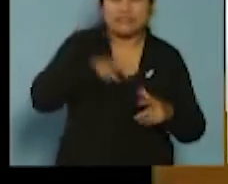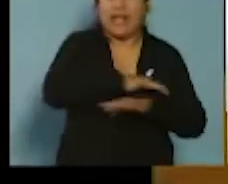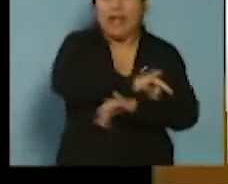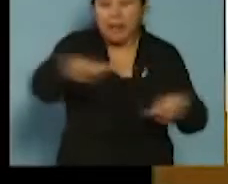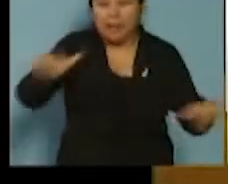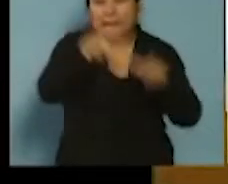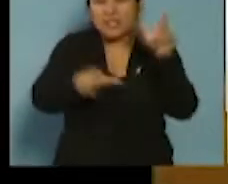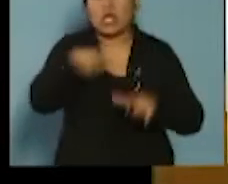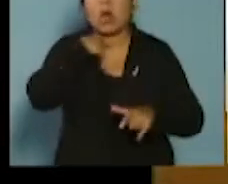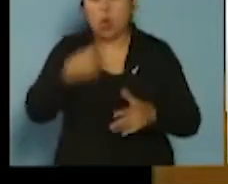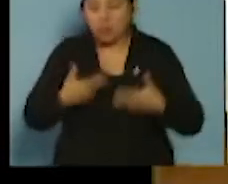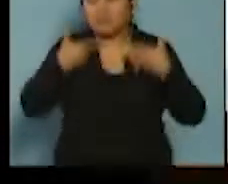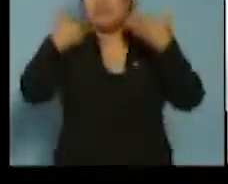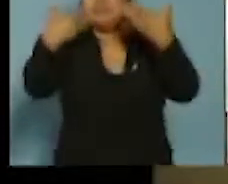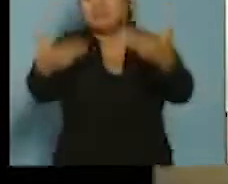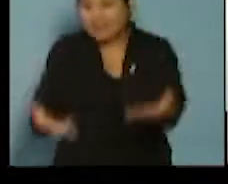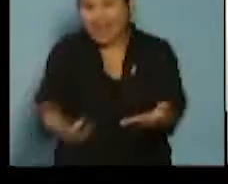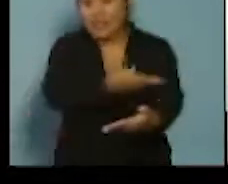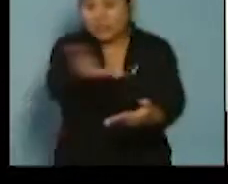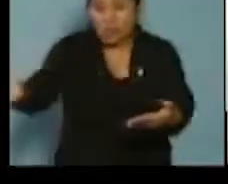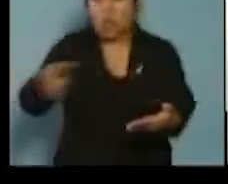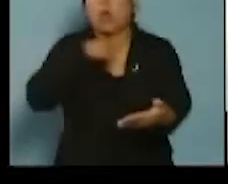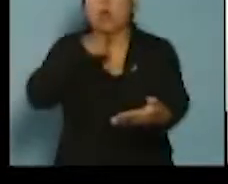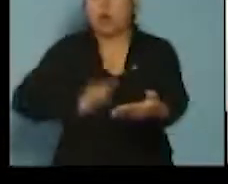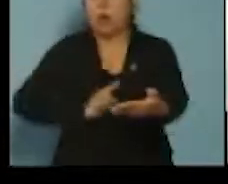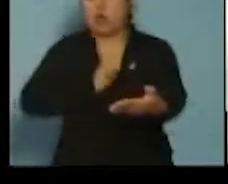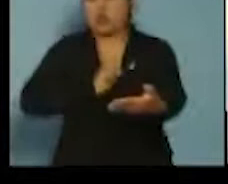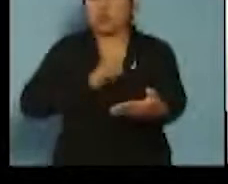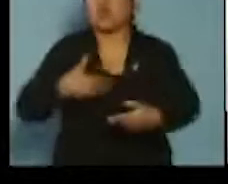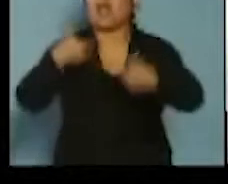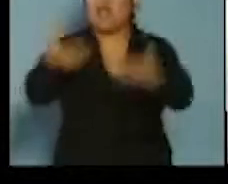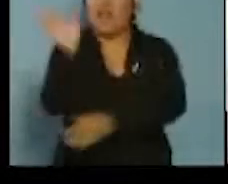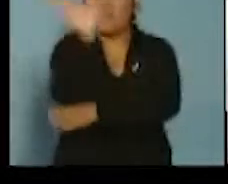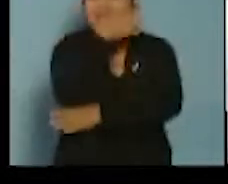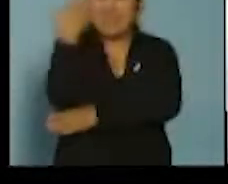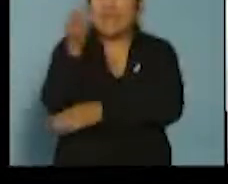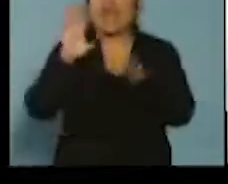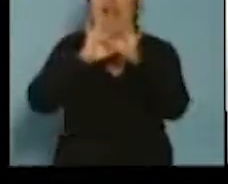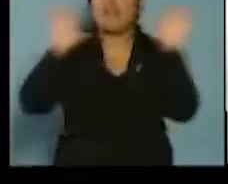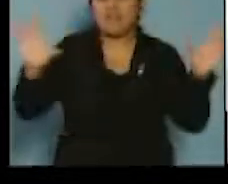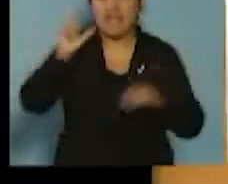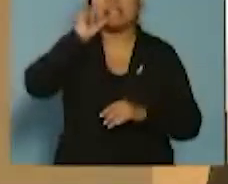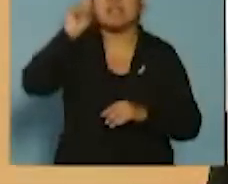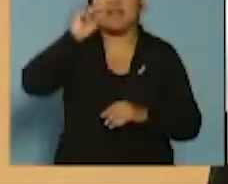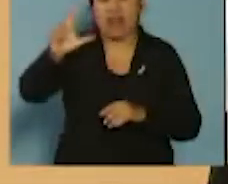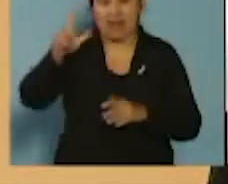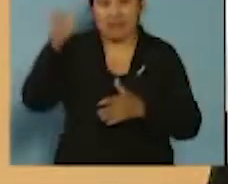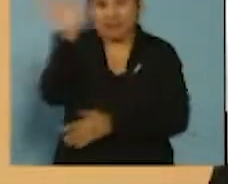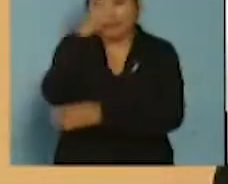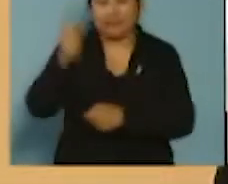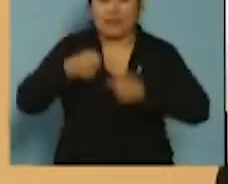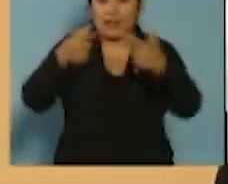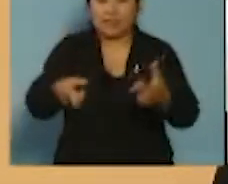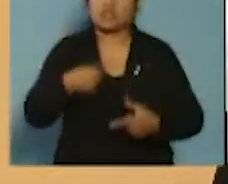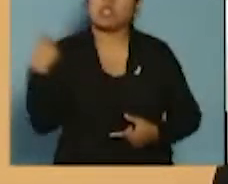con la entrega de la bandera nacional de la libertad civil entonces yo creo que esto es muy importante que jujuy lo